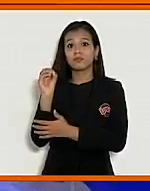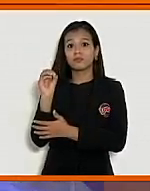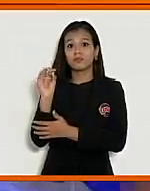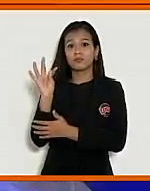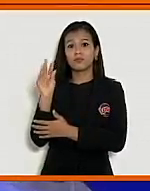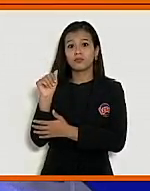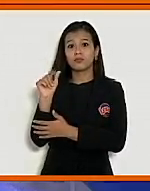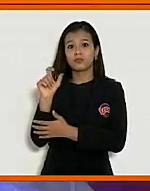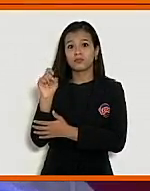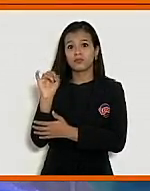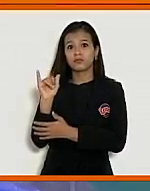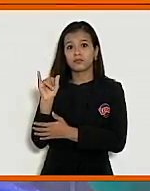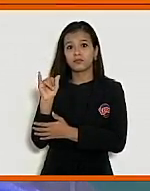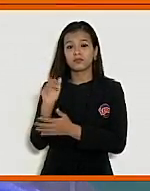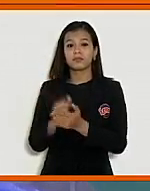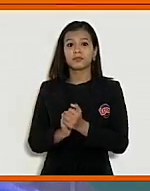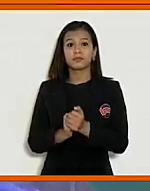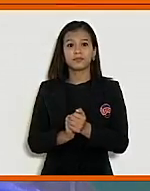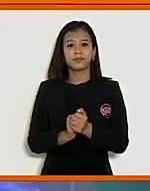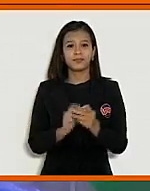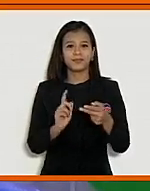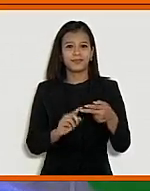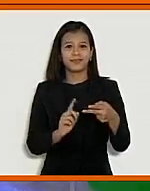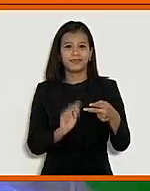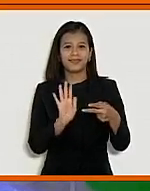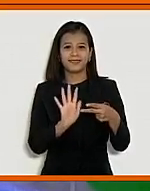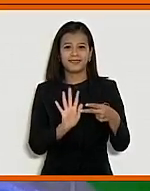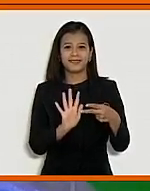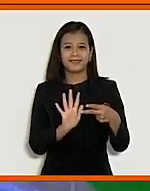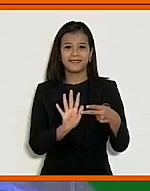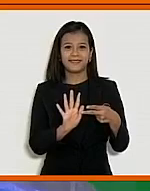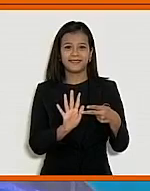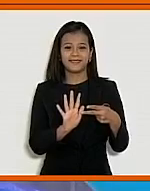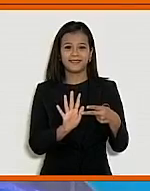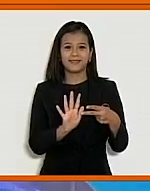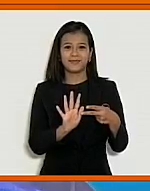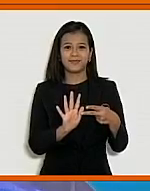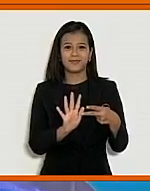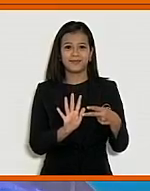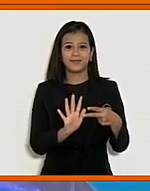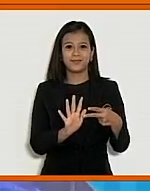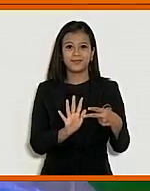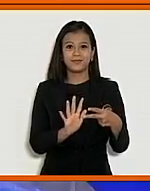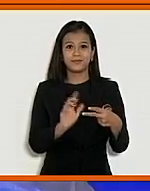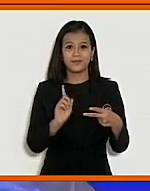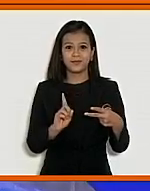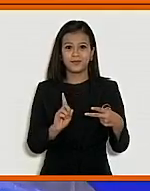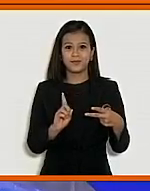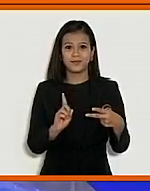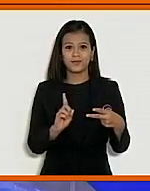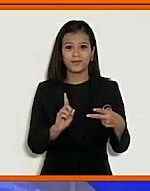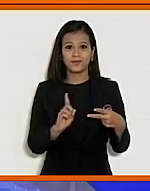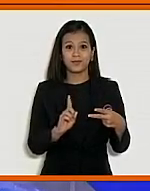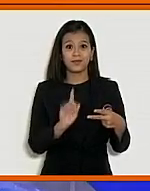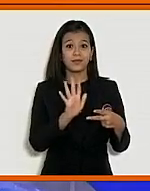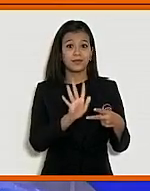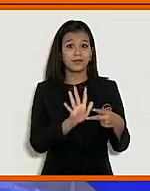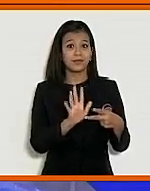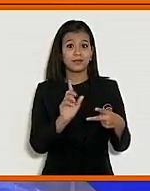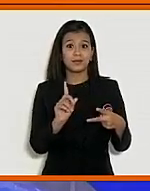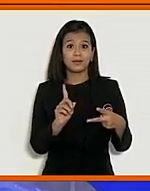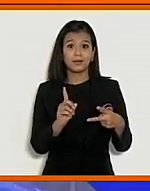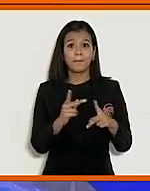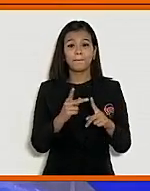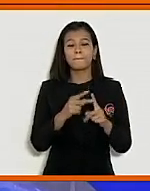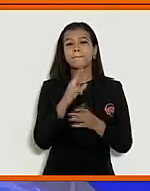a tu segundo número ganador, porque su primer dígito es 5. Segundo dígito, este es el 1. Segundo número ganador es el